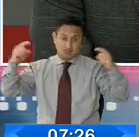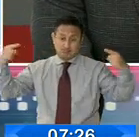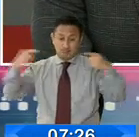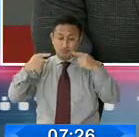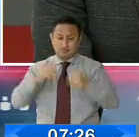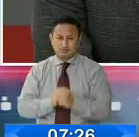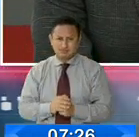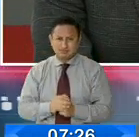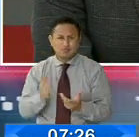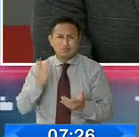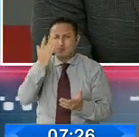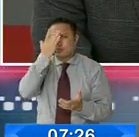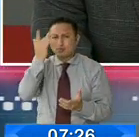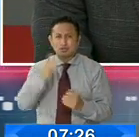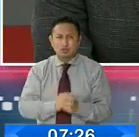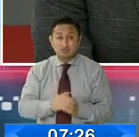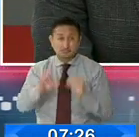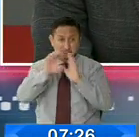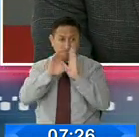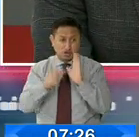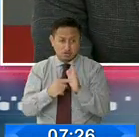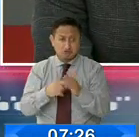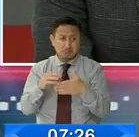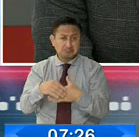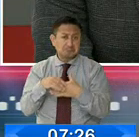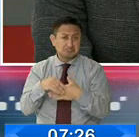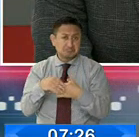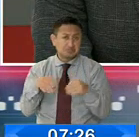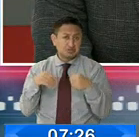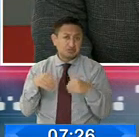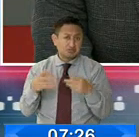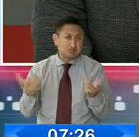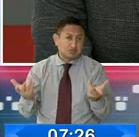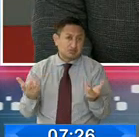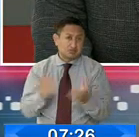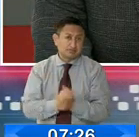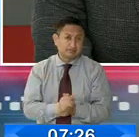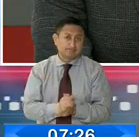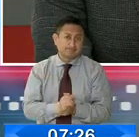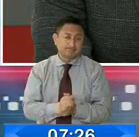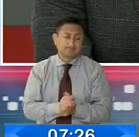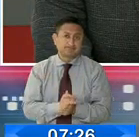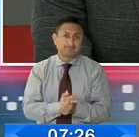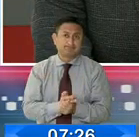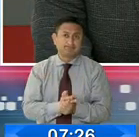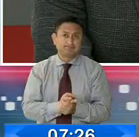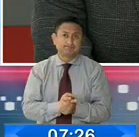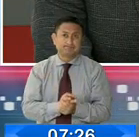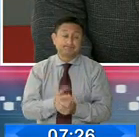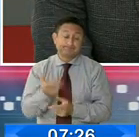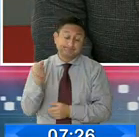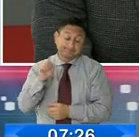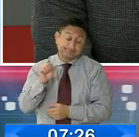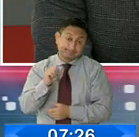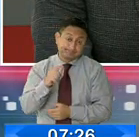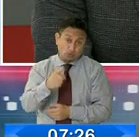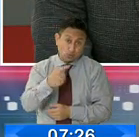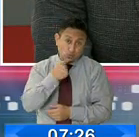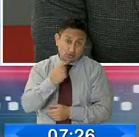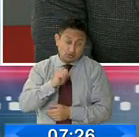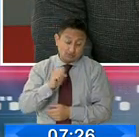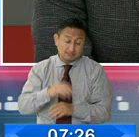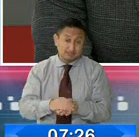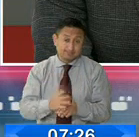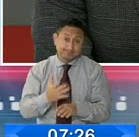el Código de Democracia es muy claro y es muy simple, ingeniero? Sí, eso es lamentable. Como le